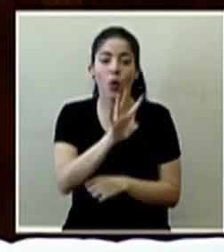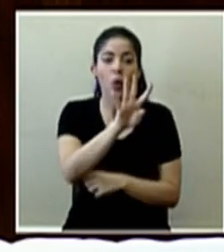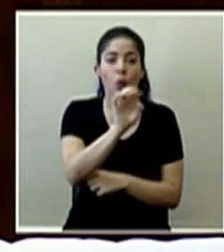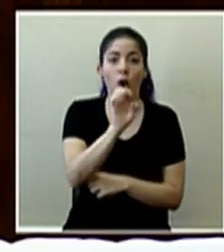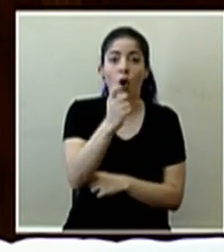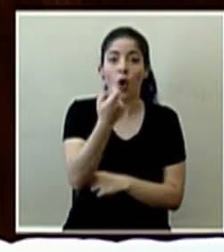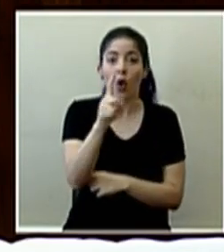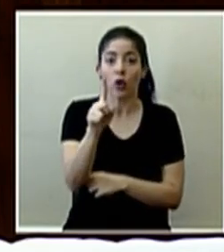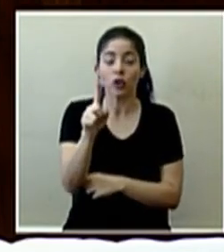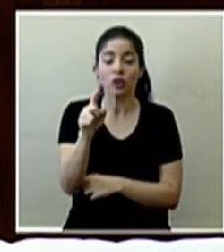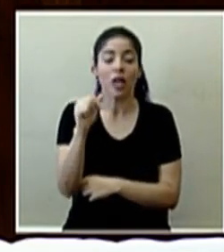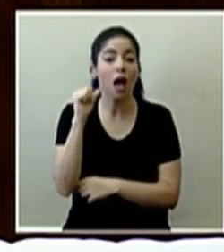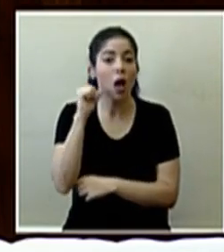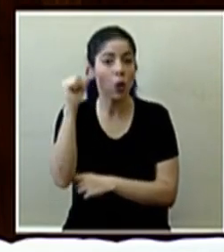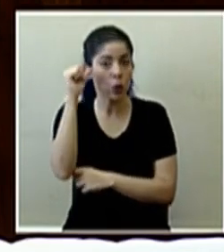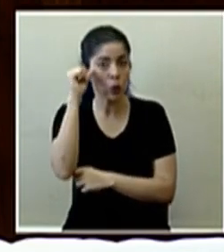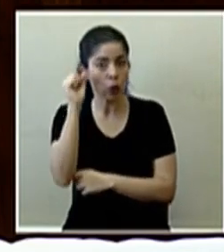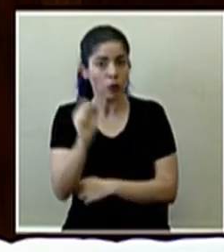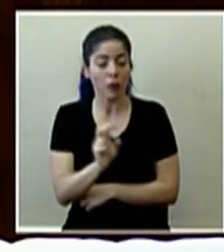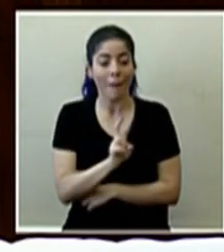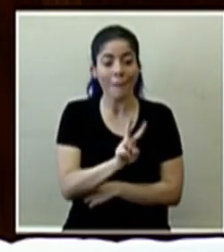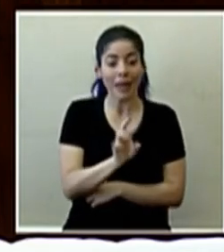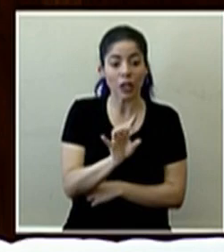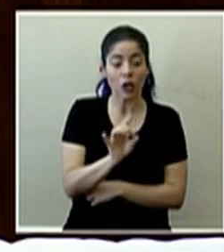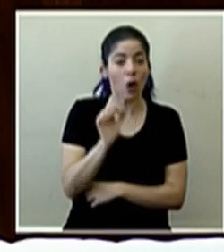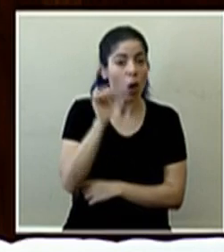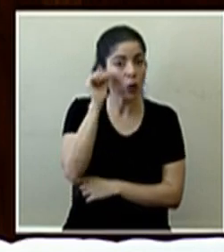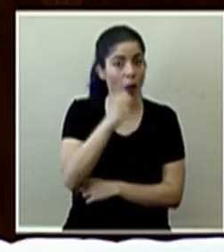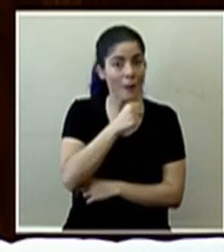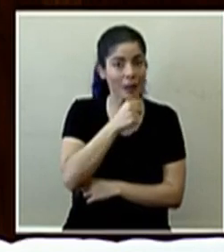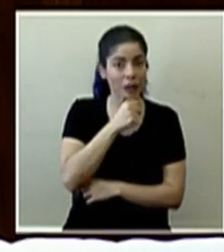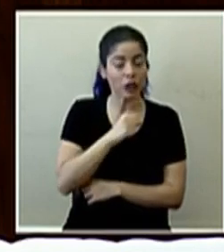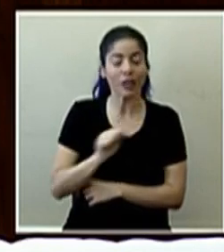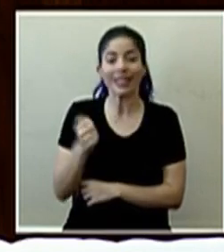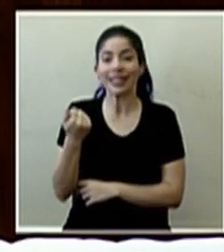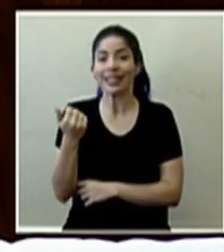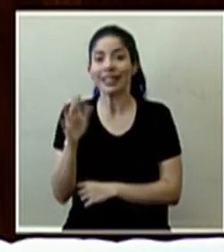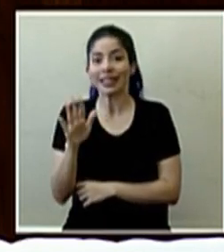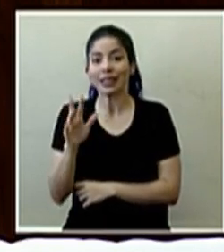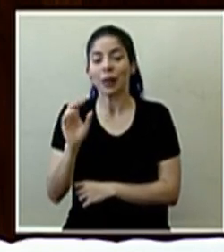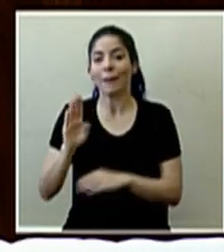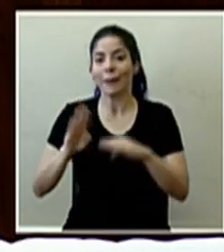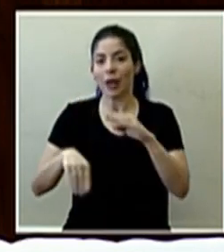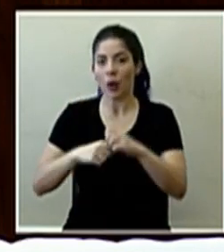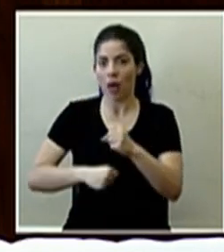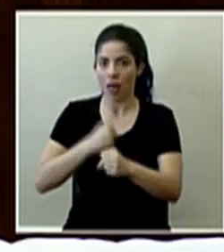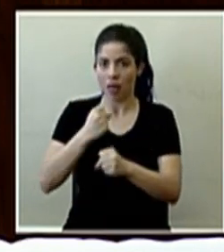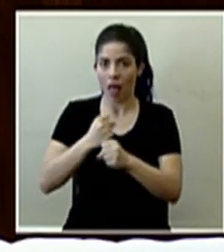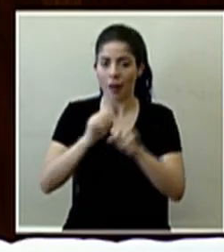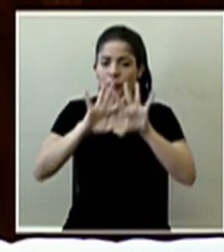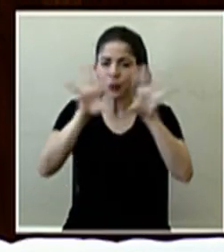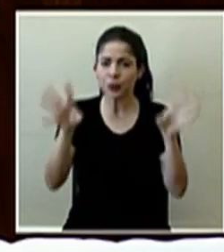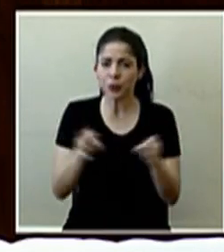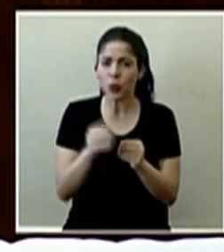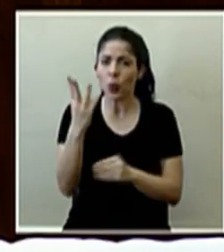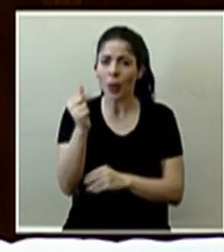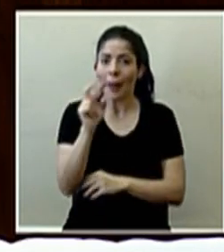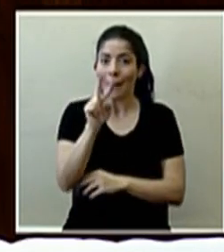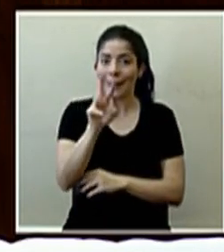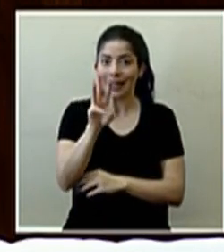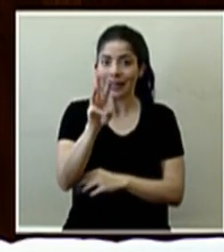411 adultos, 28 adultos mayores y 15 menores de edad. En total hay 26